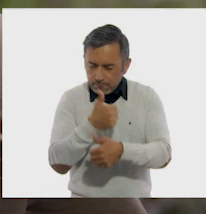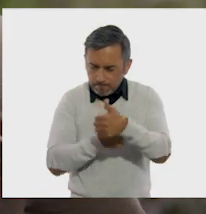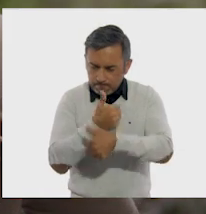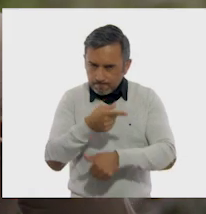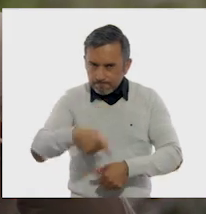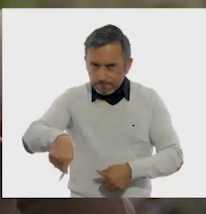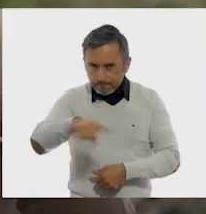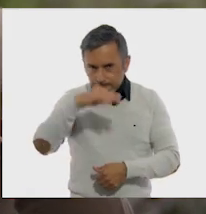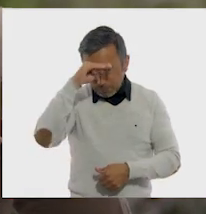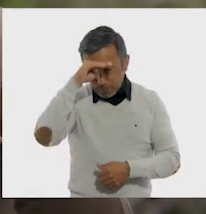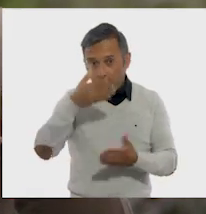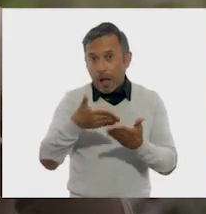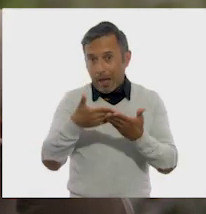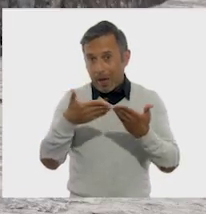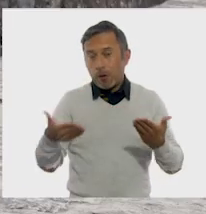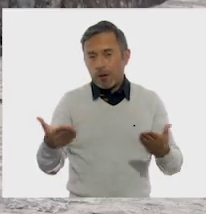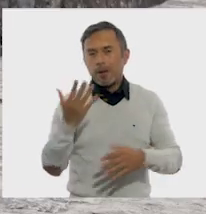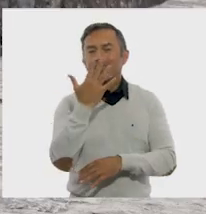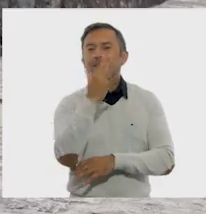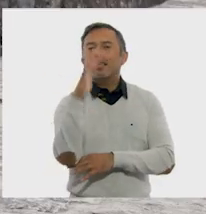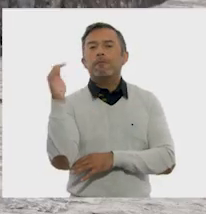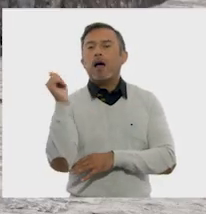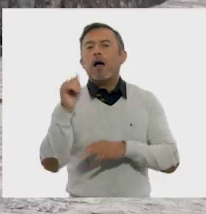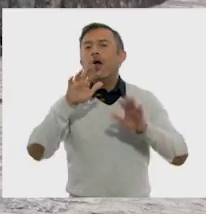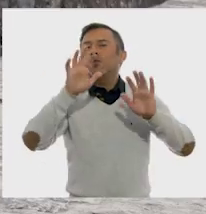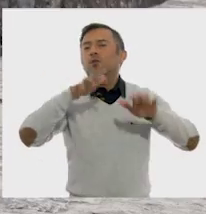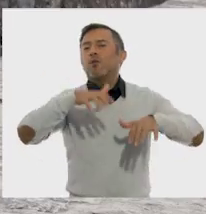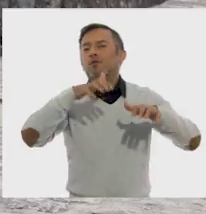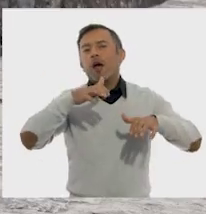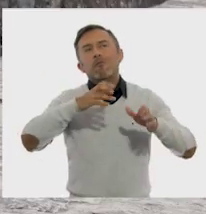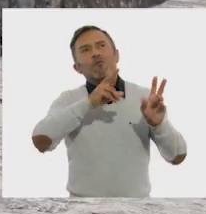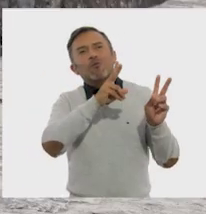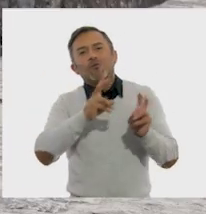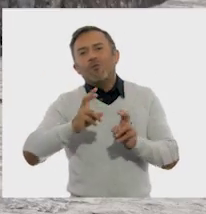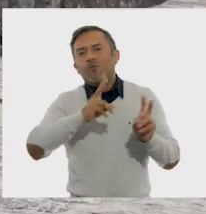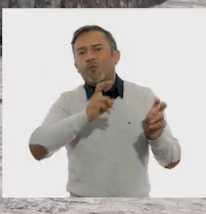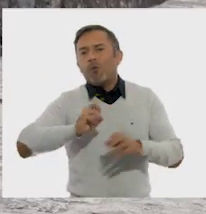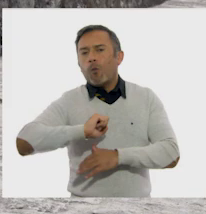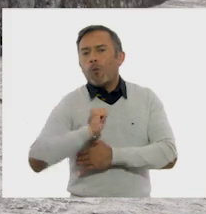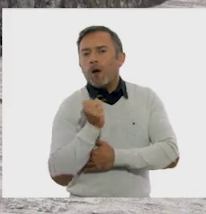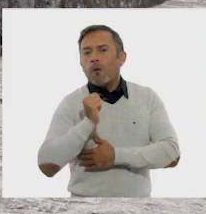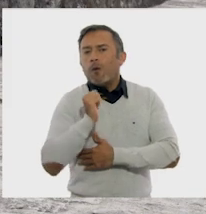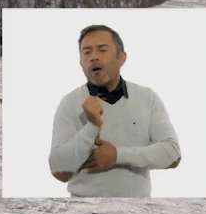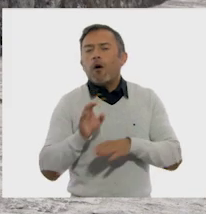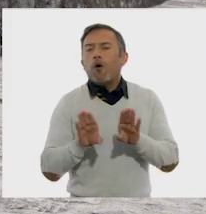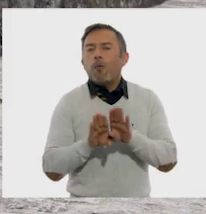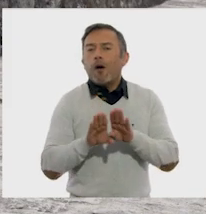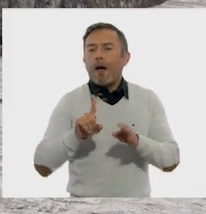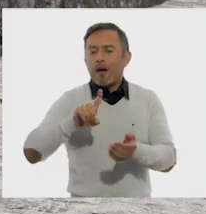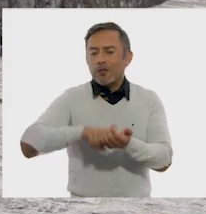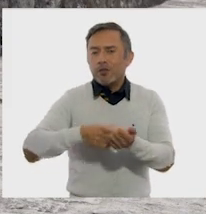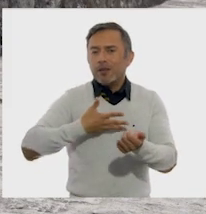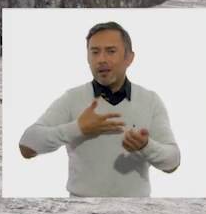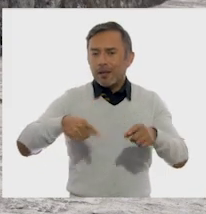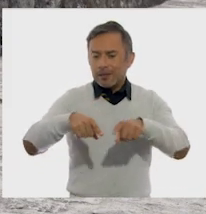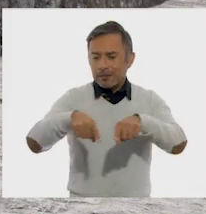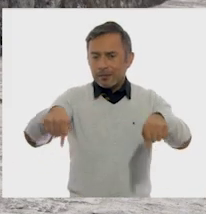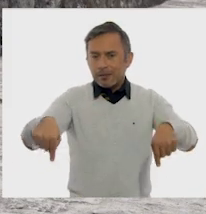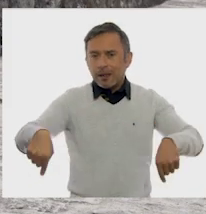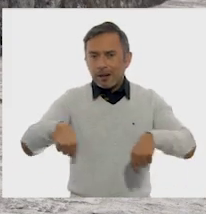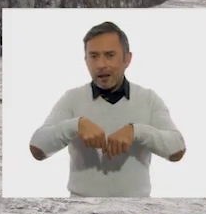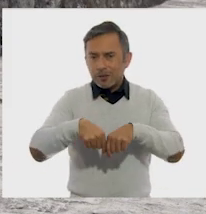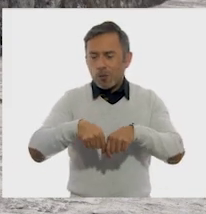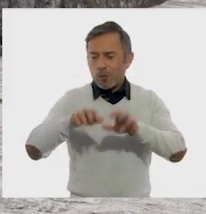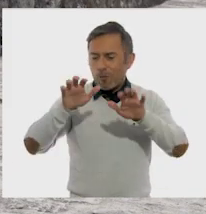la captación del agua de lluvia a través de cisternas o más bien como reservorios